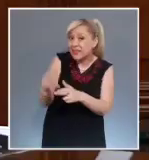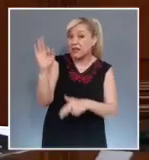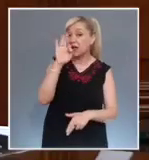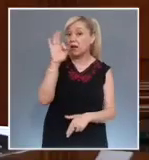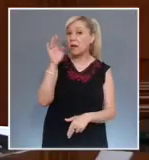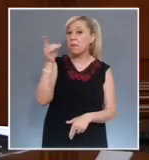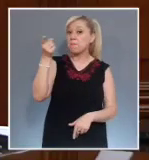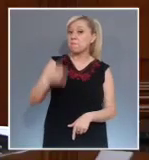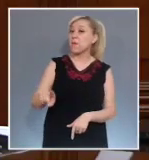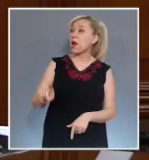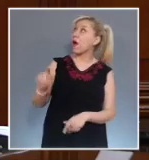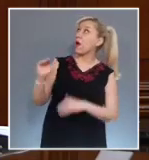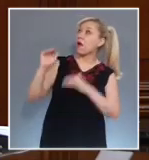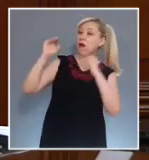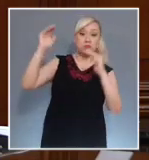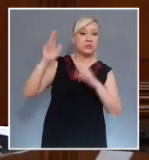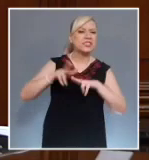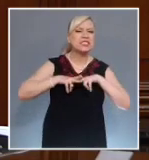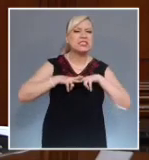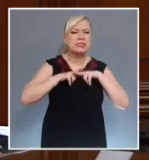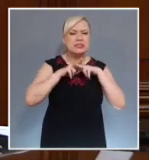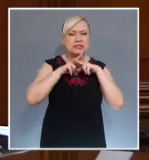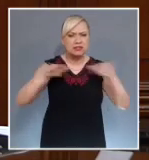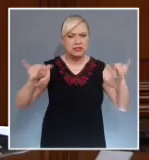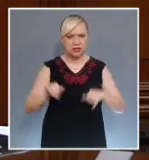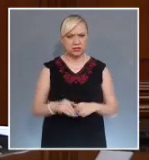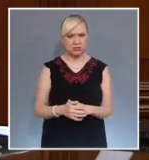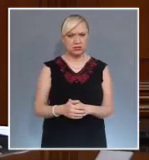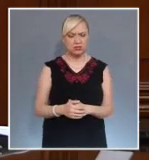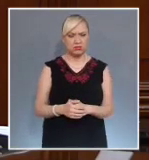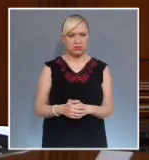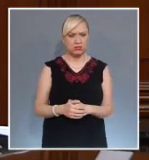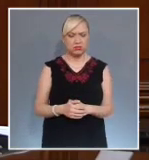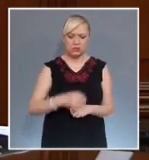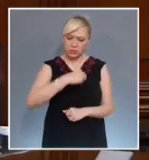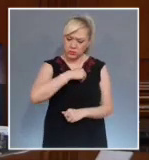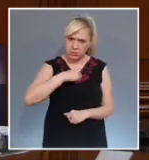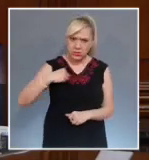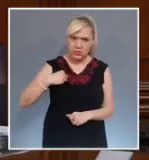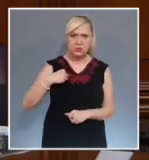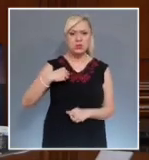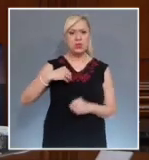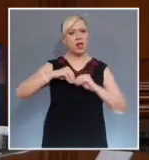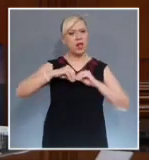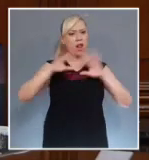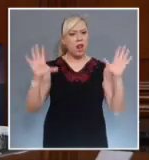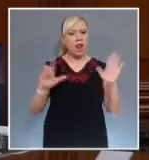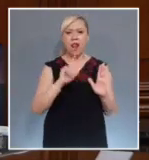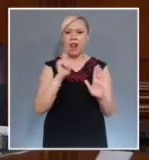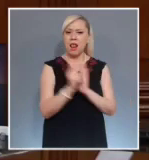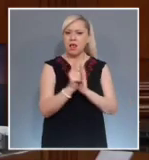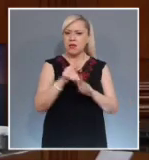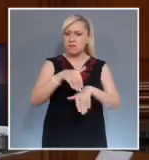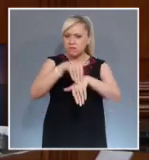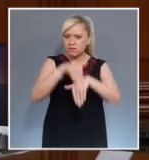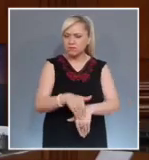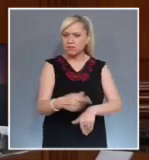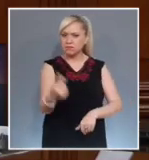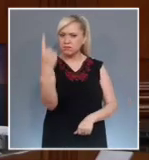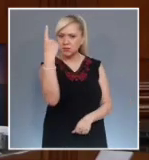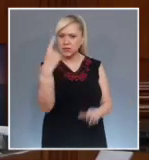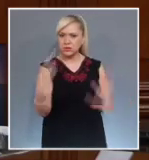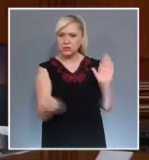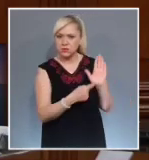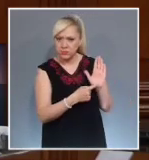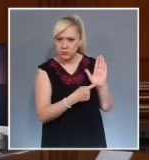es en primer un deber genérico de actuar dentro del marco de la ley en segundo lugar un permiso